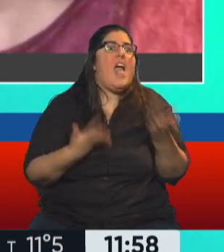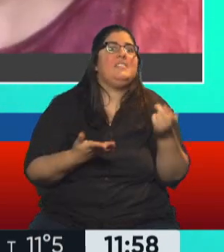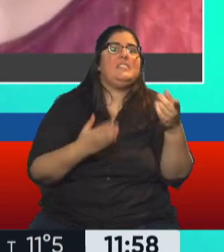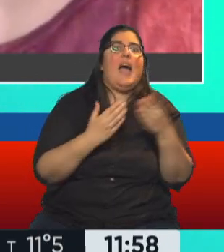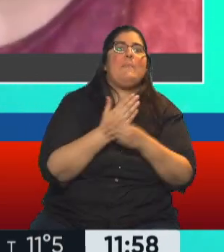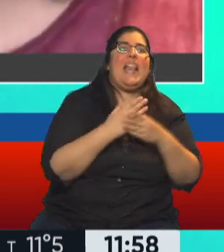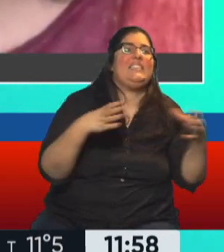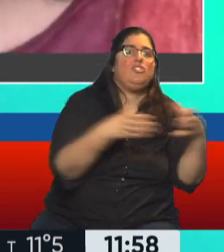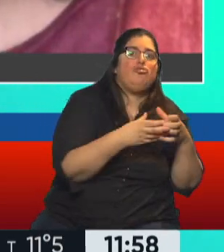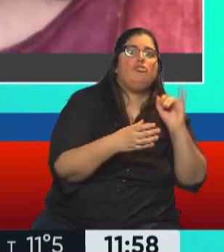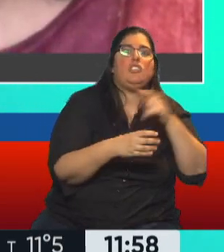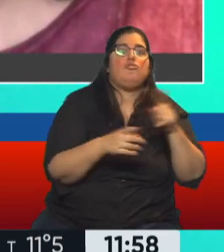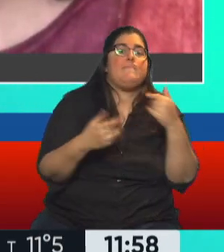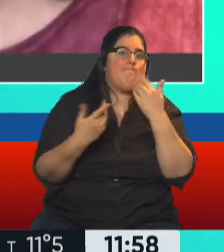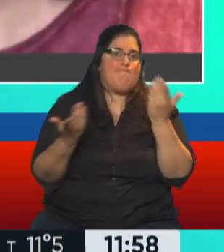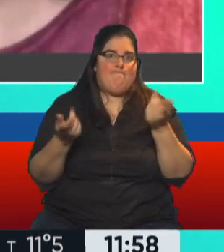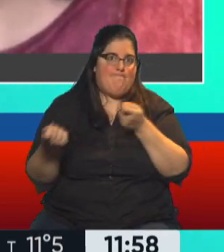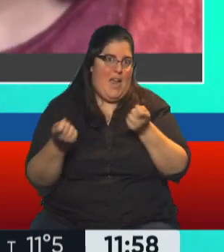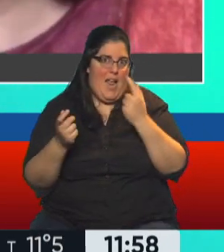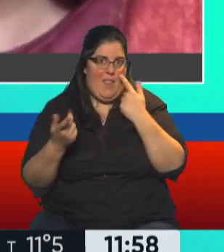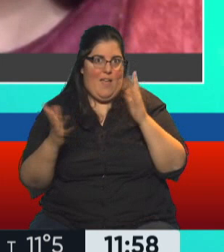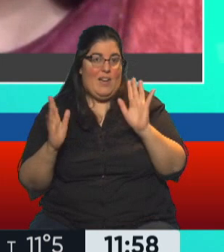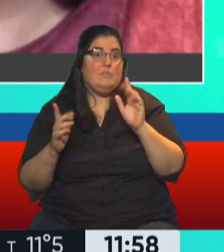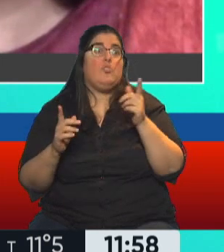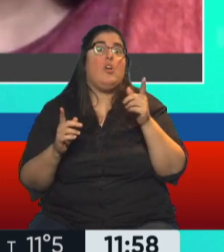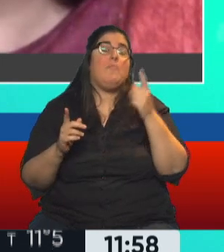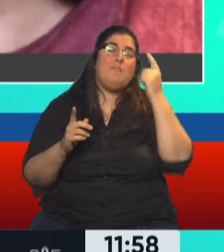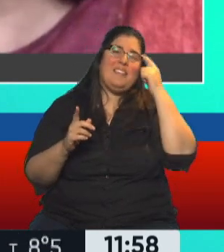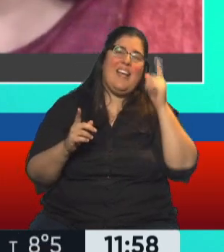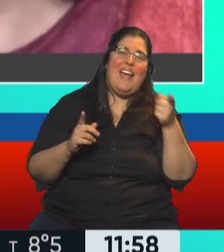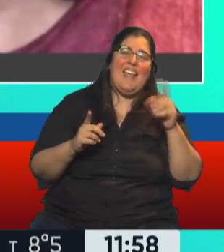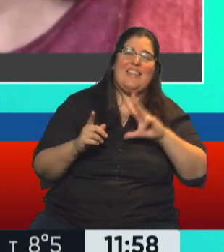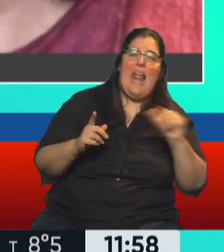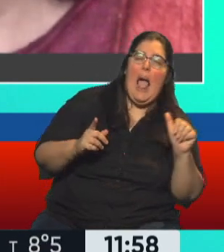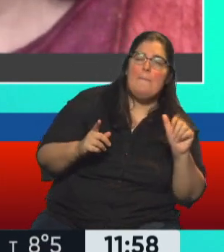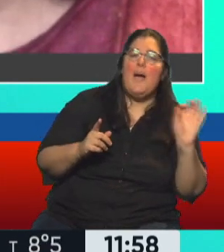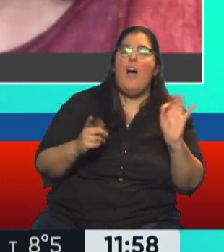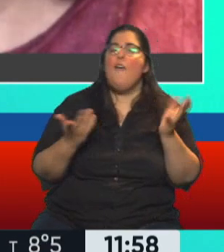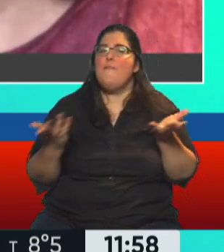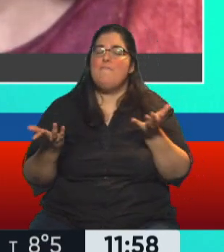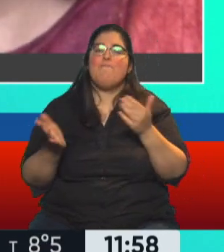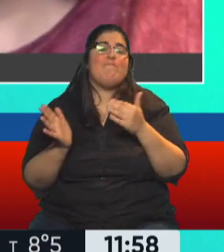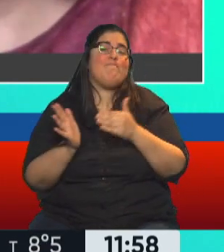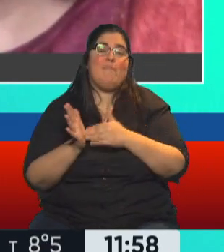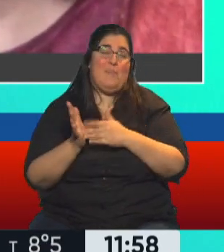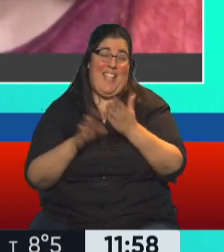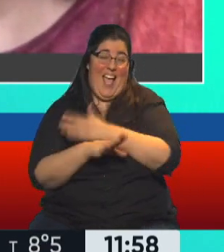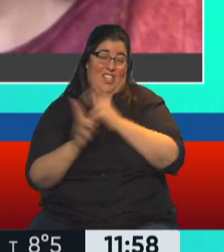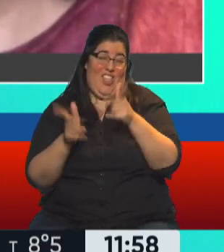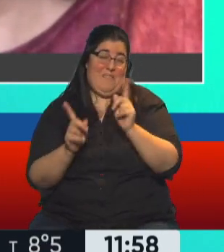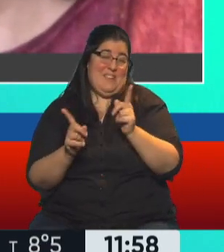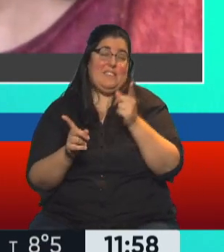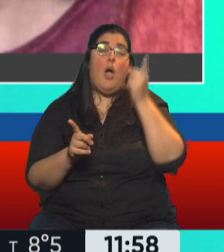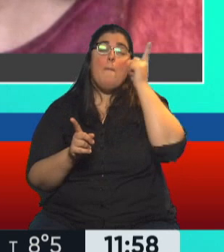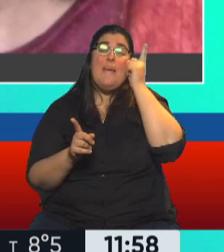qué es lo que van a hacer. Si es una trampa, digamos, lo que sucede es que, como les decía, ¿no? En el